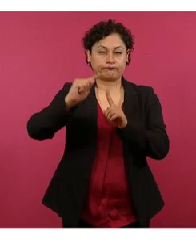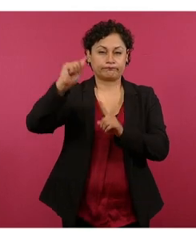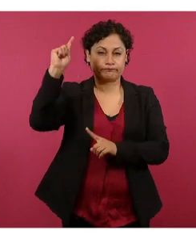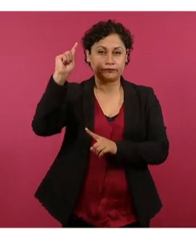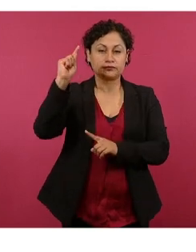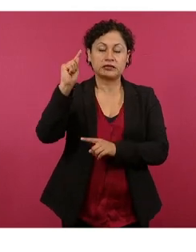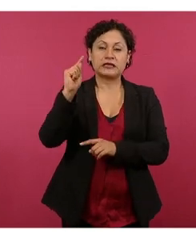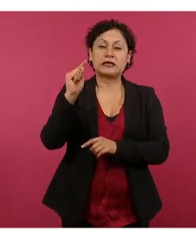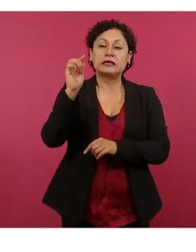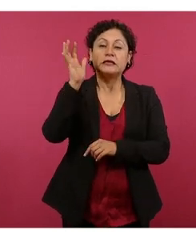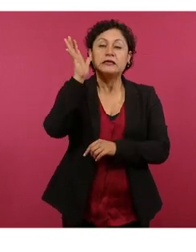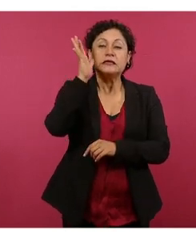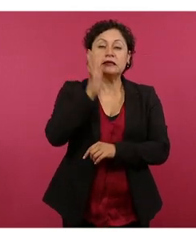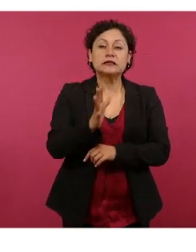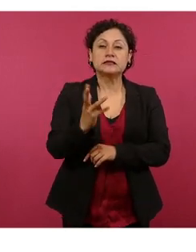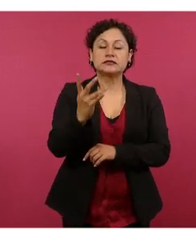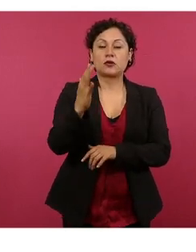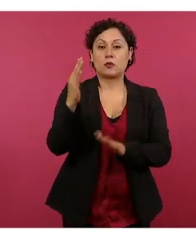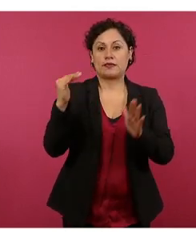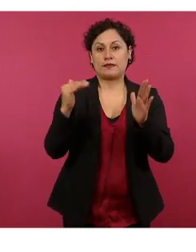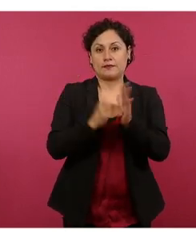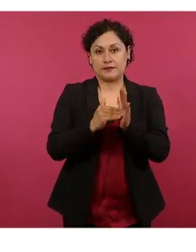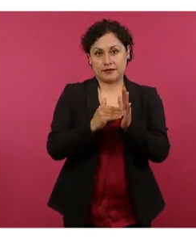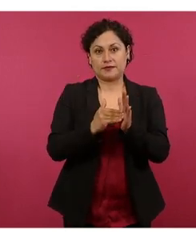casi 50.000 megawatts,